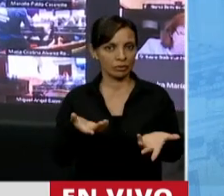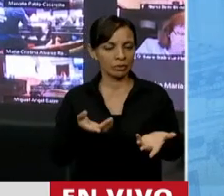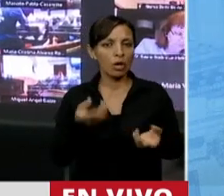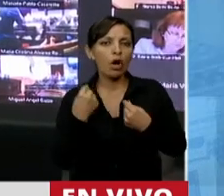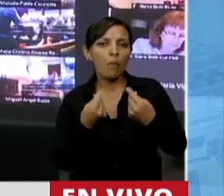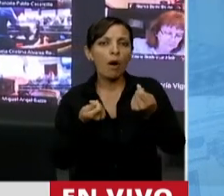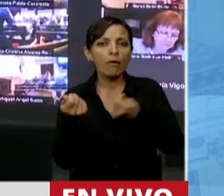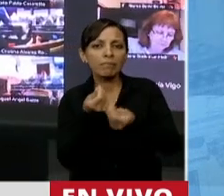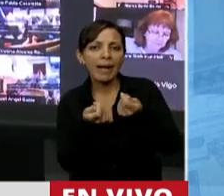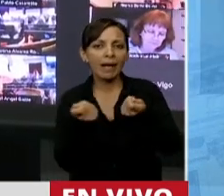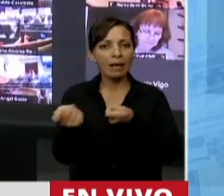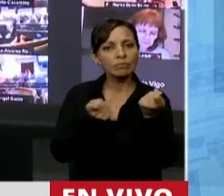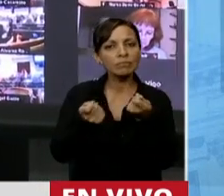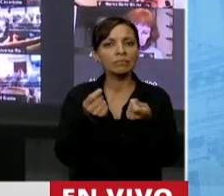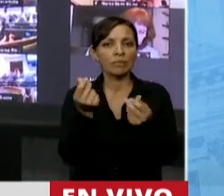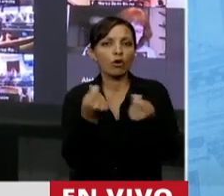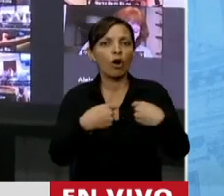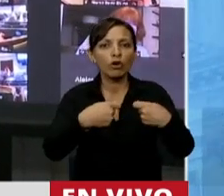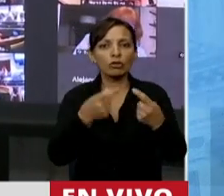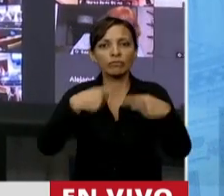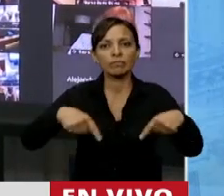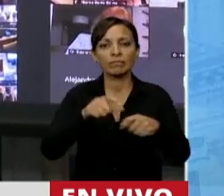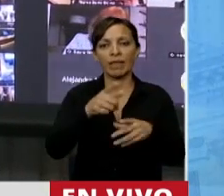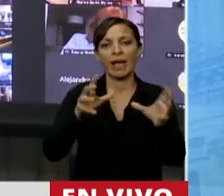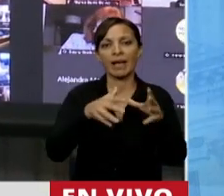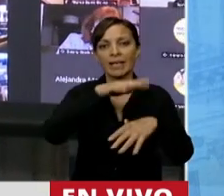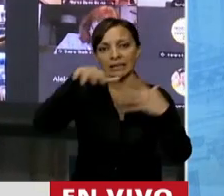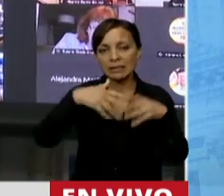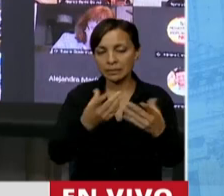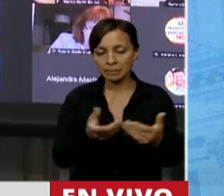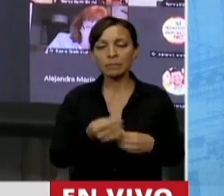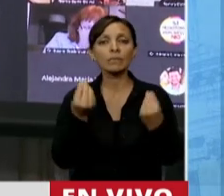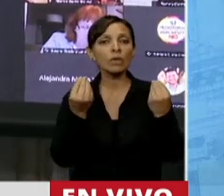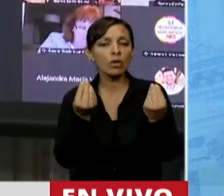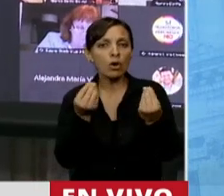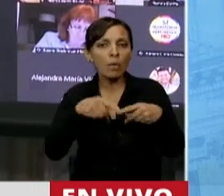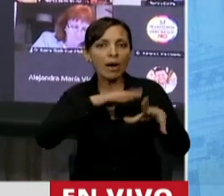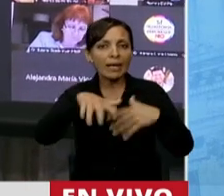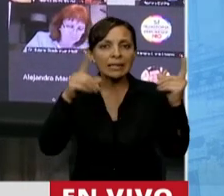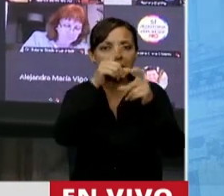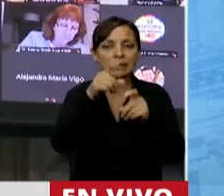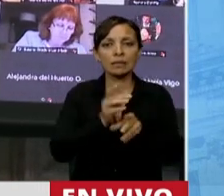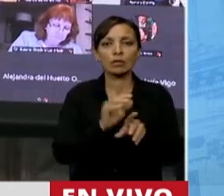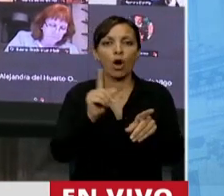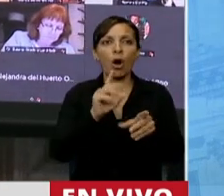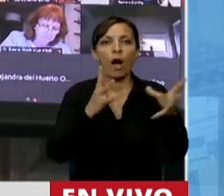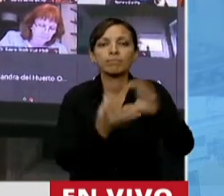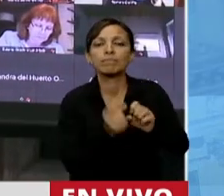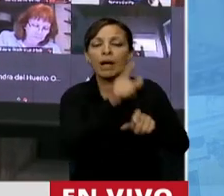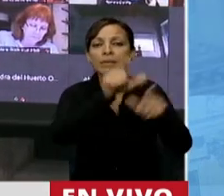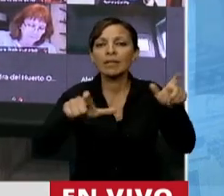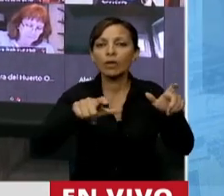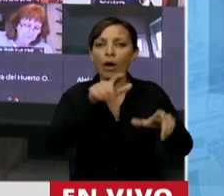se financia una crisis? ¿Cómo repartimos los costos de una crisis? ¿Cómo hacemos para que esta crisis no recaiga exclusivamente en los sectores medios y en los